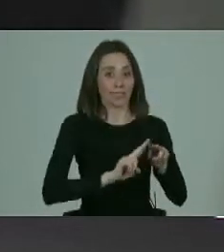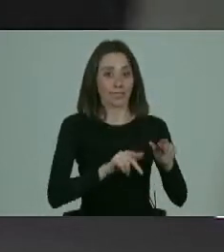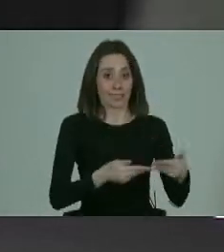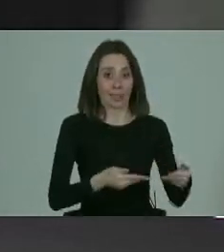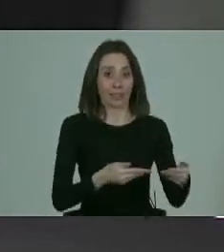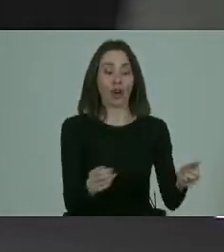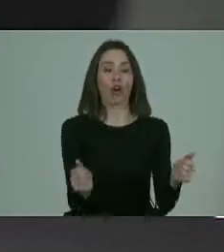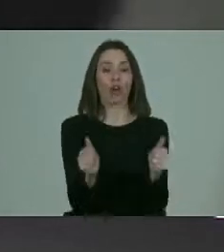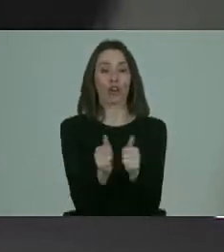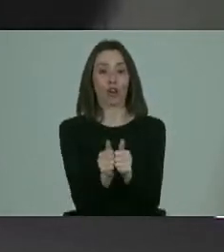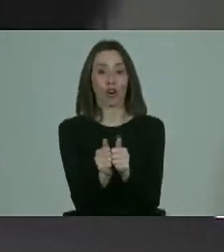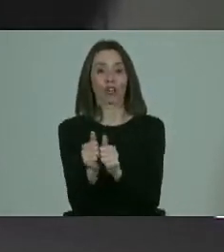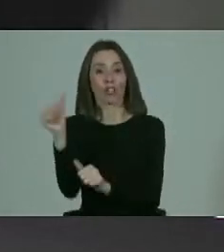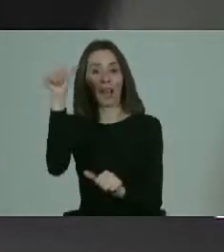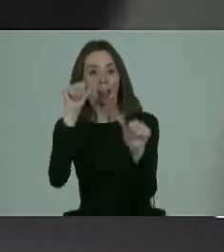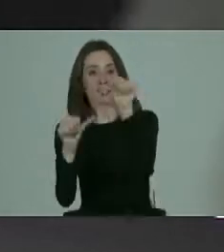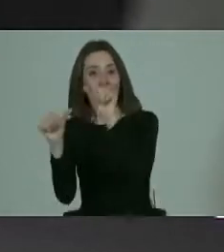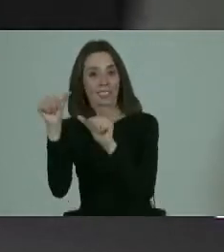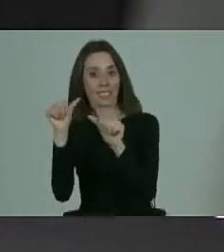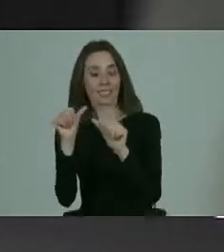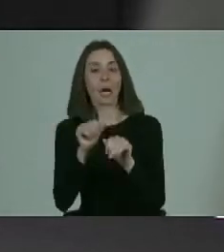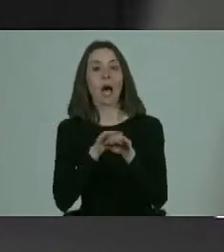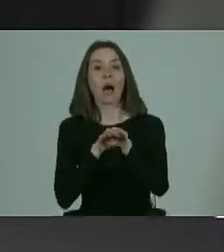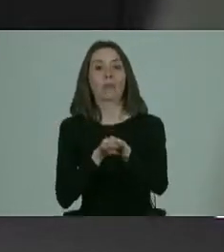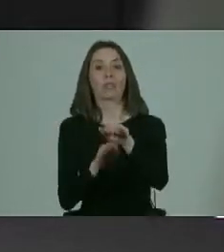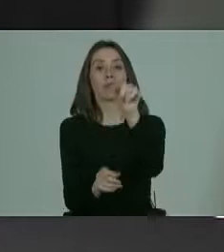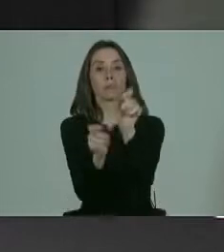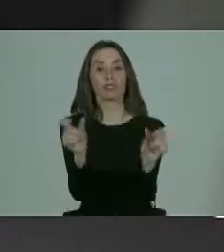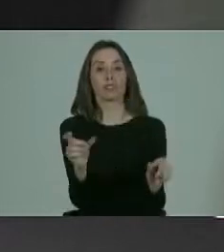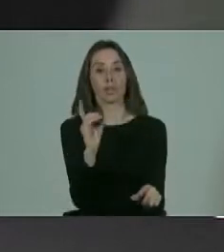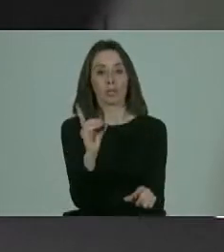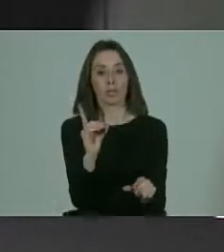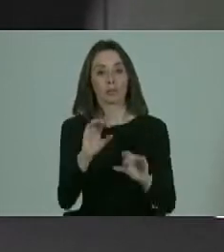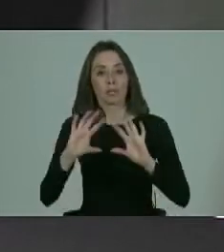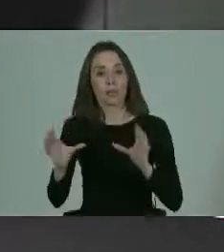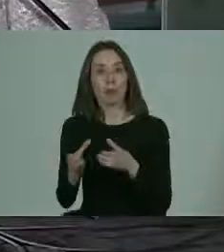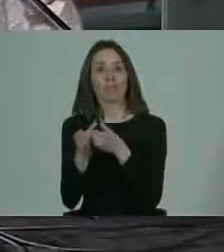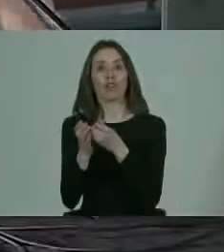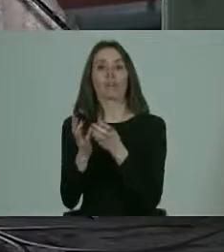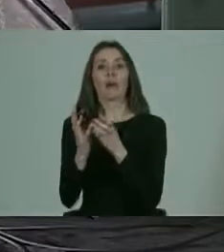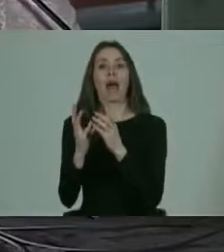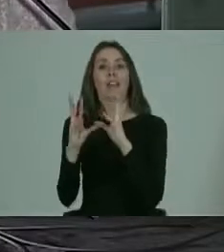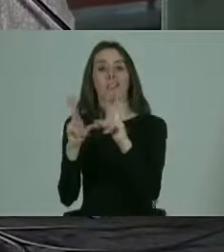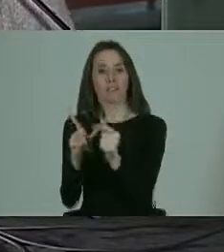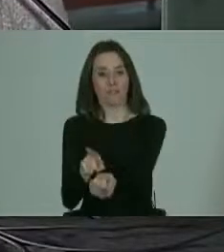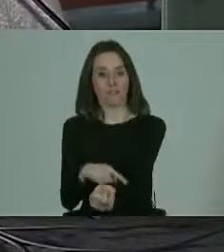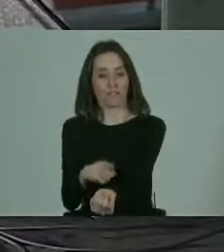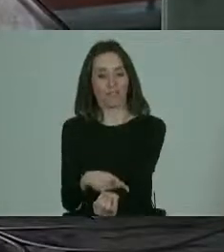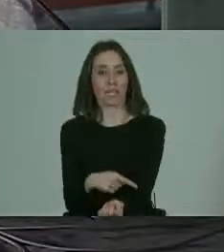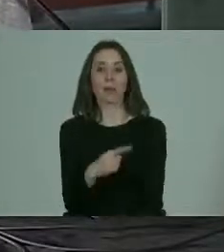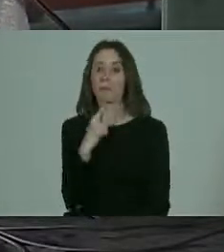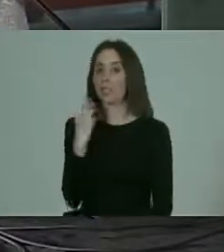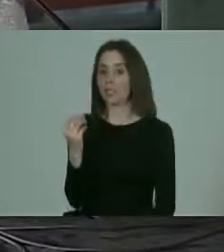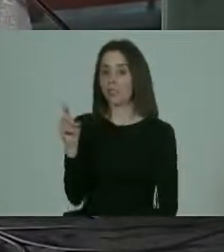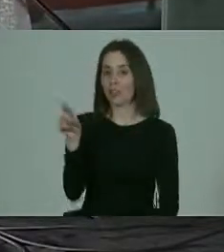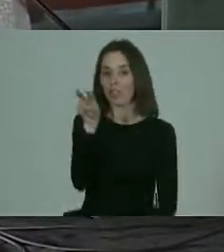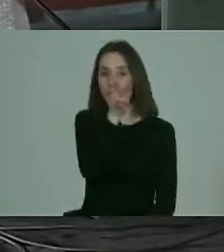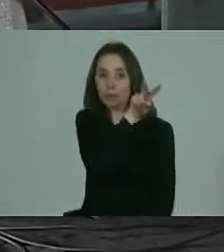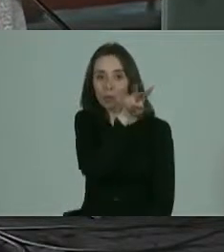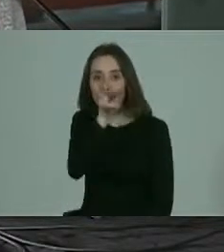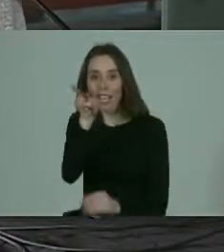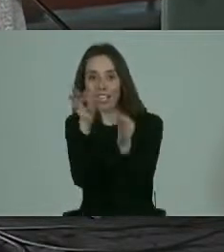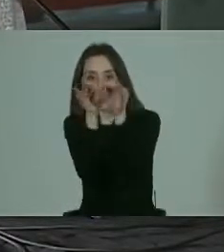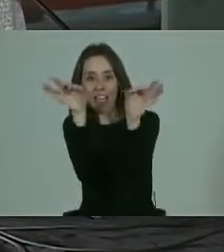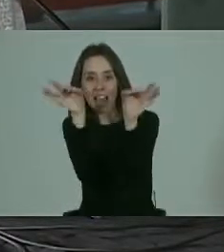en conjunto con la ciencia para apoyar a las personas con discapacidad para formar la zona lo que pasa que bueno que lo leíste porque